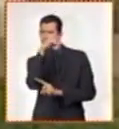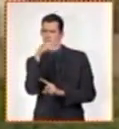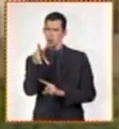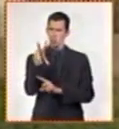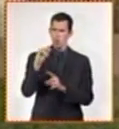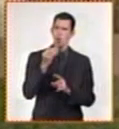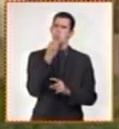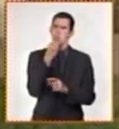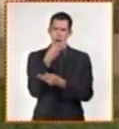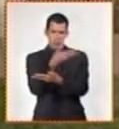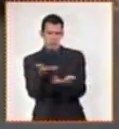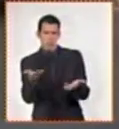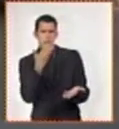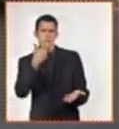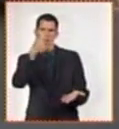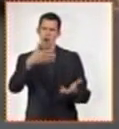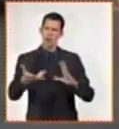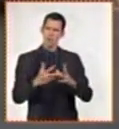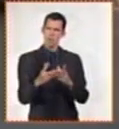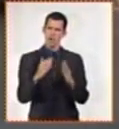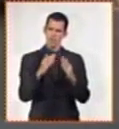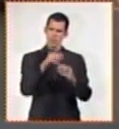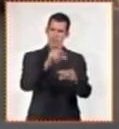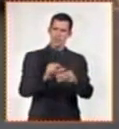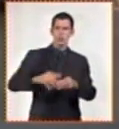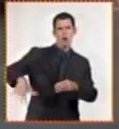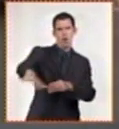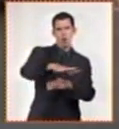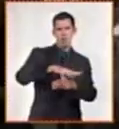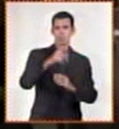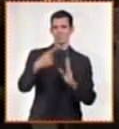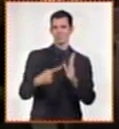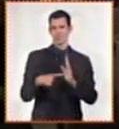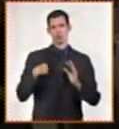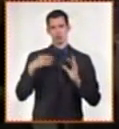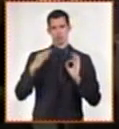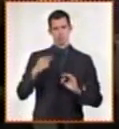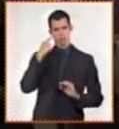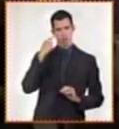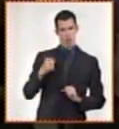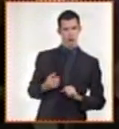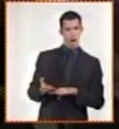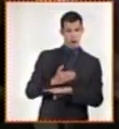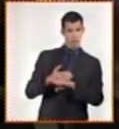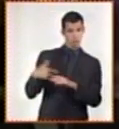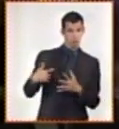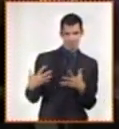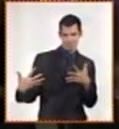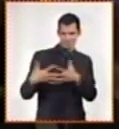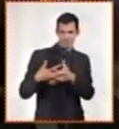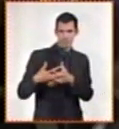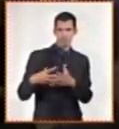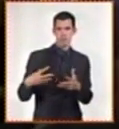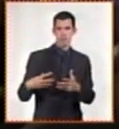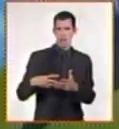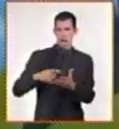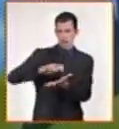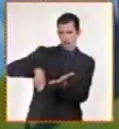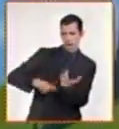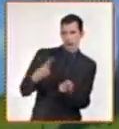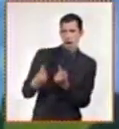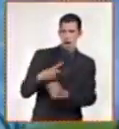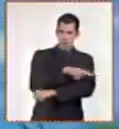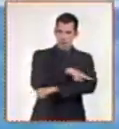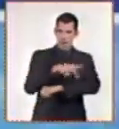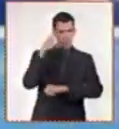pueblos. Evalúo estas relaciones desde 3 aspectos: la lucha contra la pandemia, la confianza política mutua y